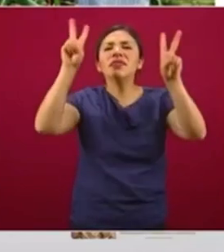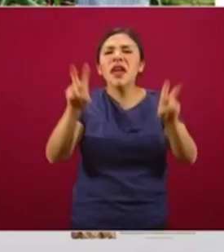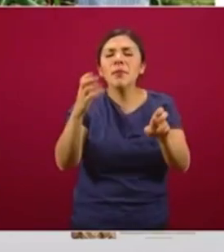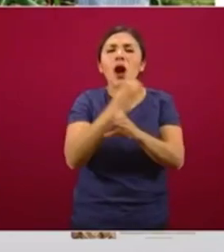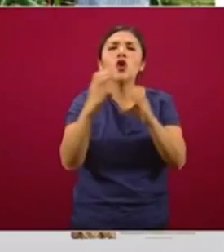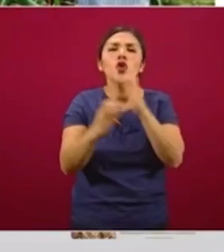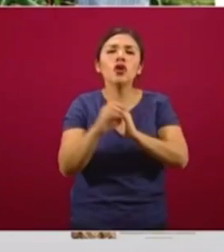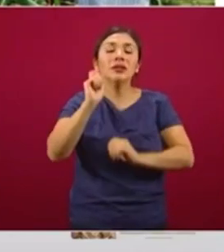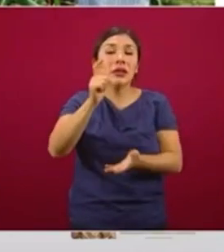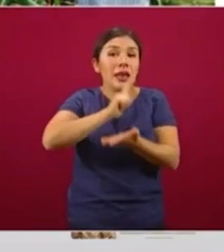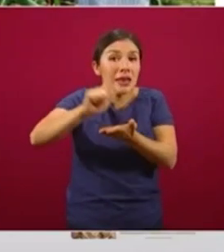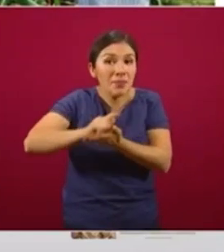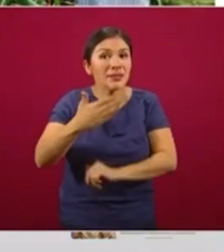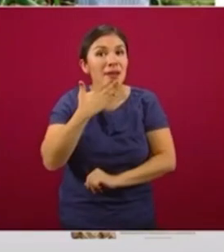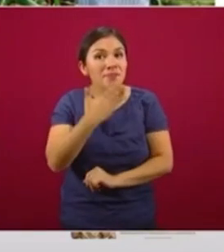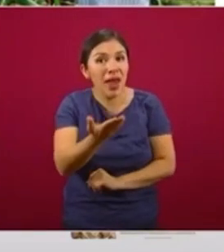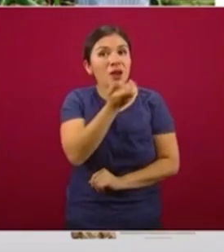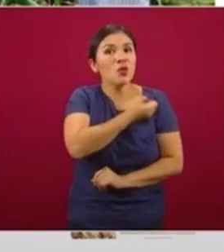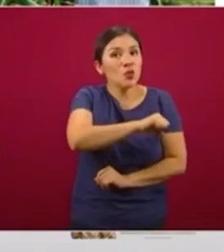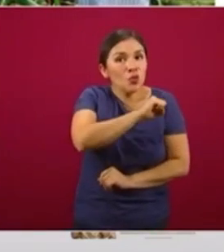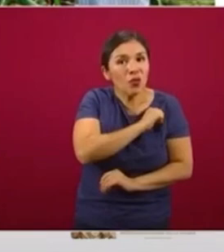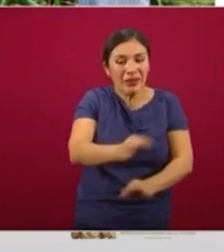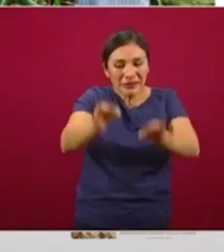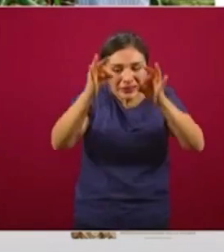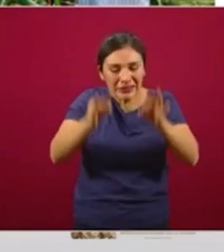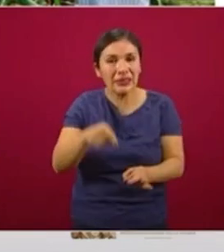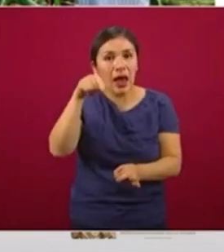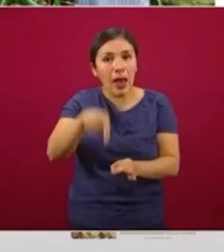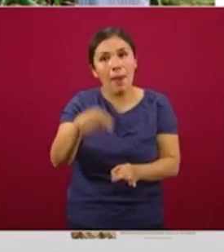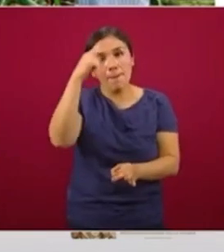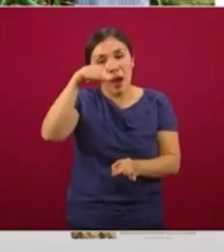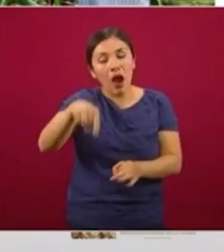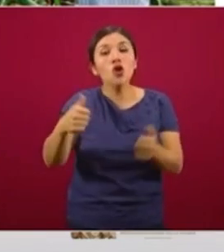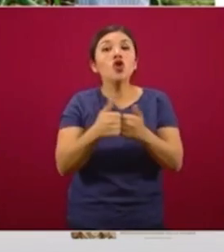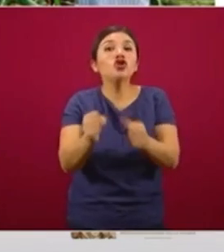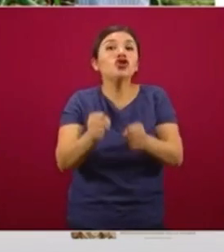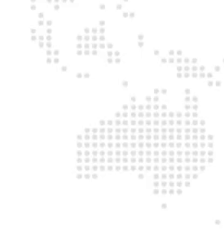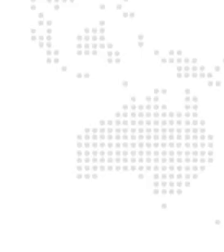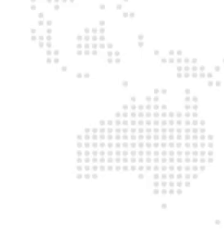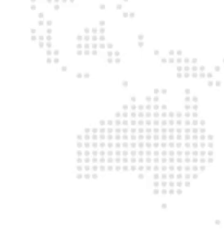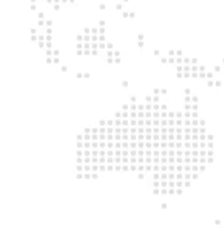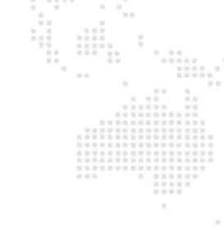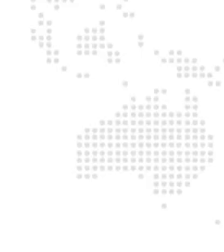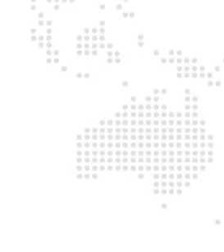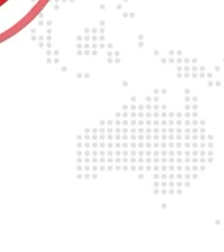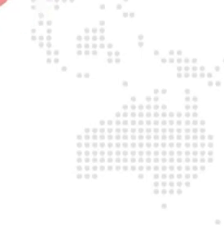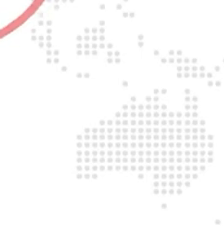aspectos de sanidad, aspectos de inocuidad y también la seguridad en el transporte.